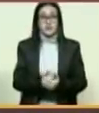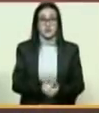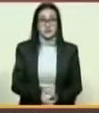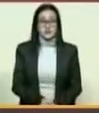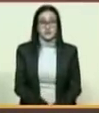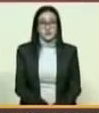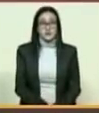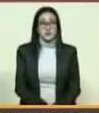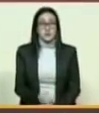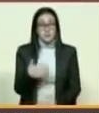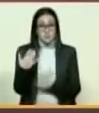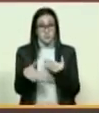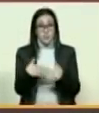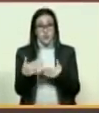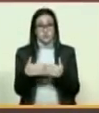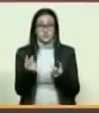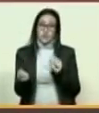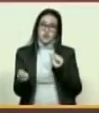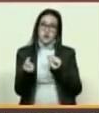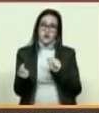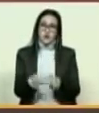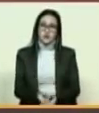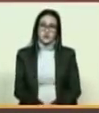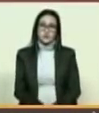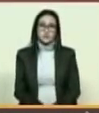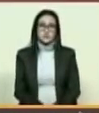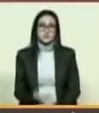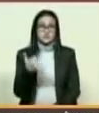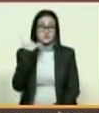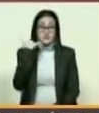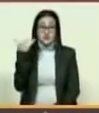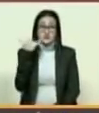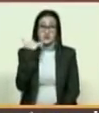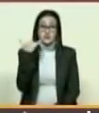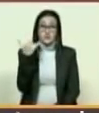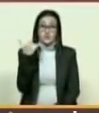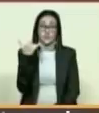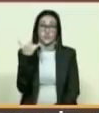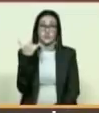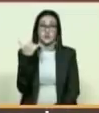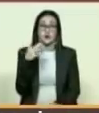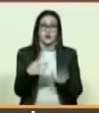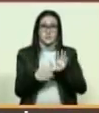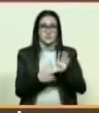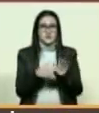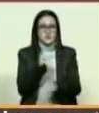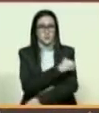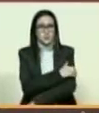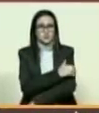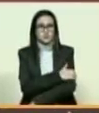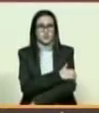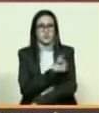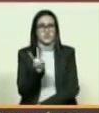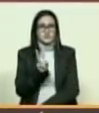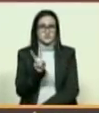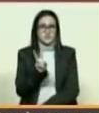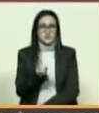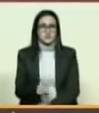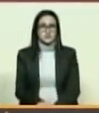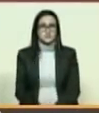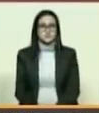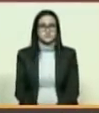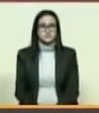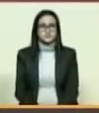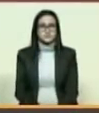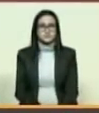transcurría el proceso de diálogos. Por supuesto, llamadas telefónicas a los representantes de la oposición venezolana que estaban allí.